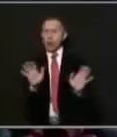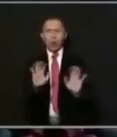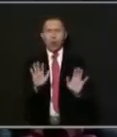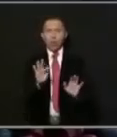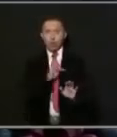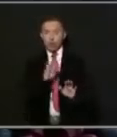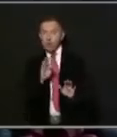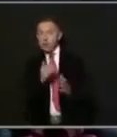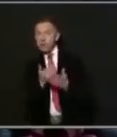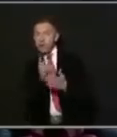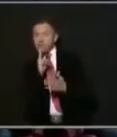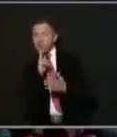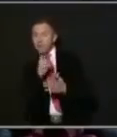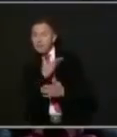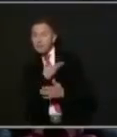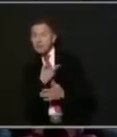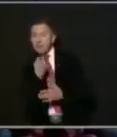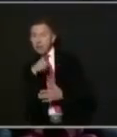presidente en eso.